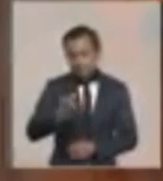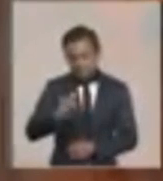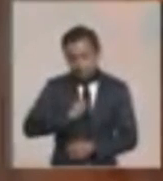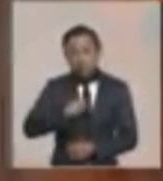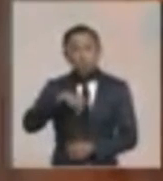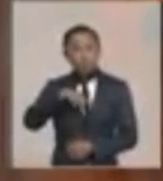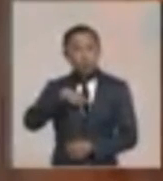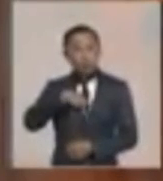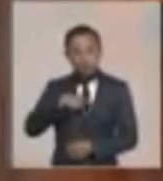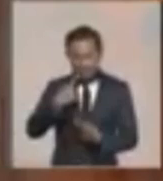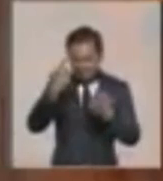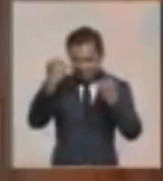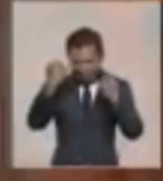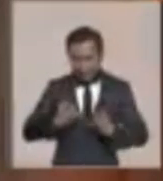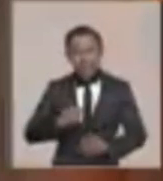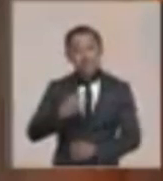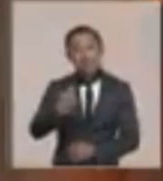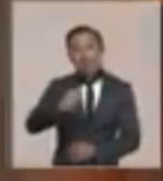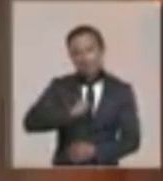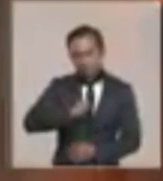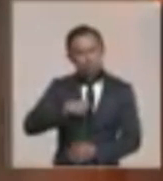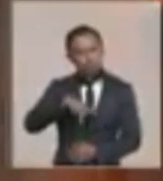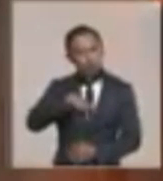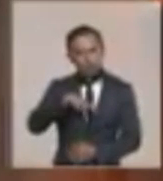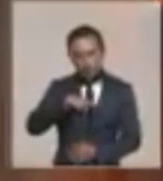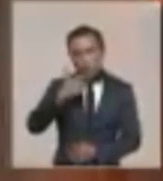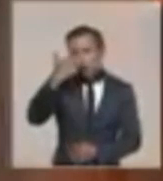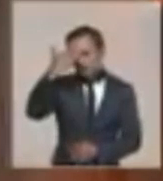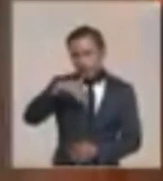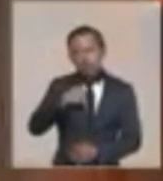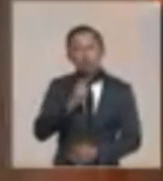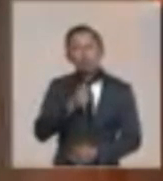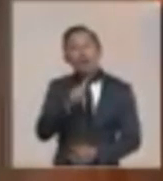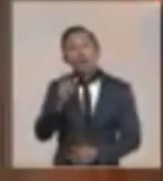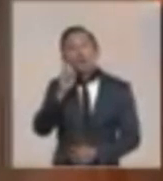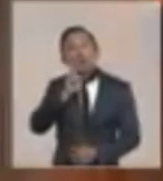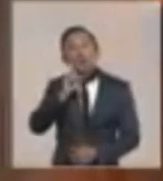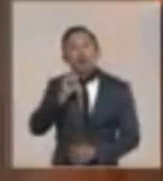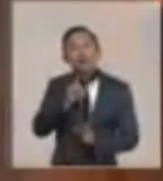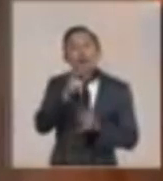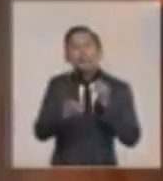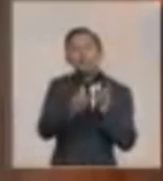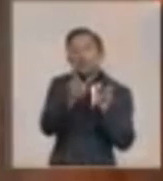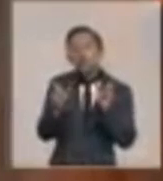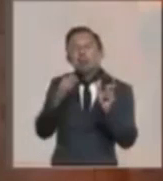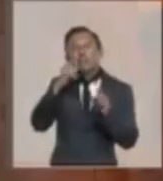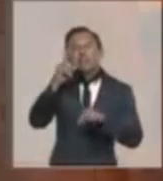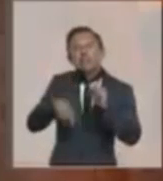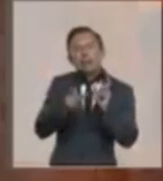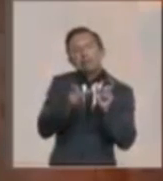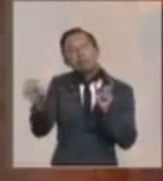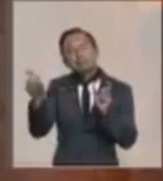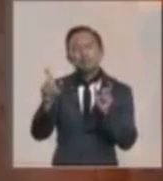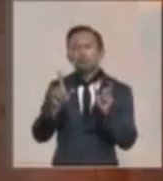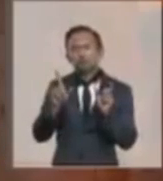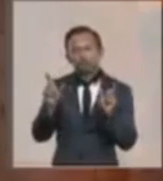yo sé lo que es que te traten de quitar el nombre o te intenten quitar el nombre, y lo digo por las mujeres. Yo tengo mi propia identidad, mi manera de ser,